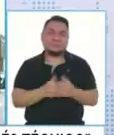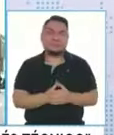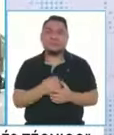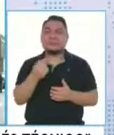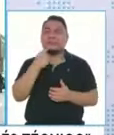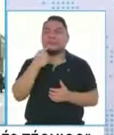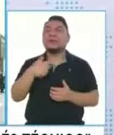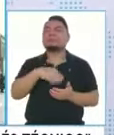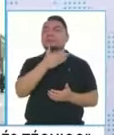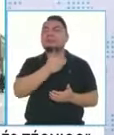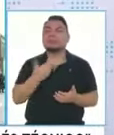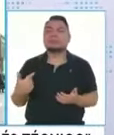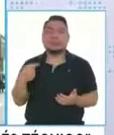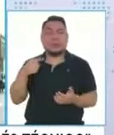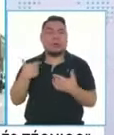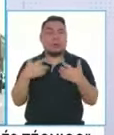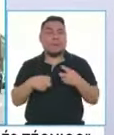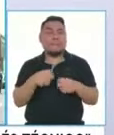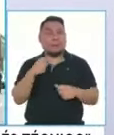como despedir al presidente